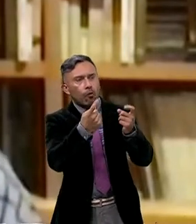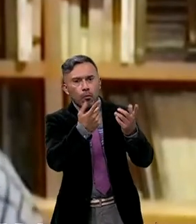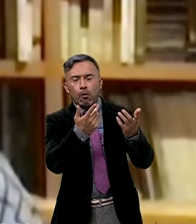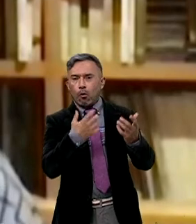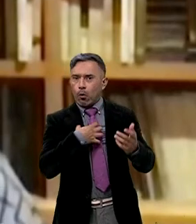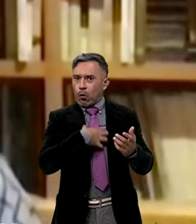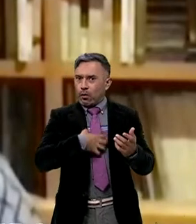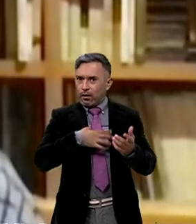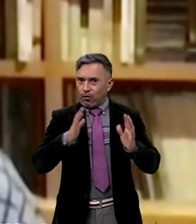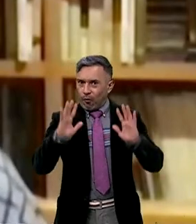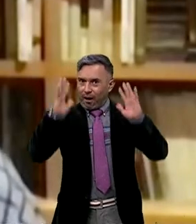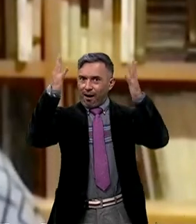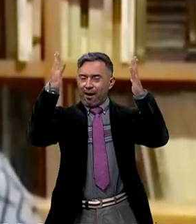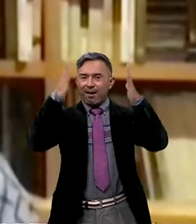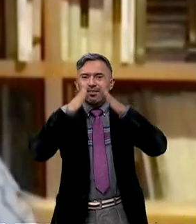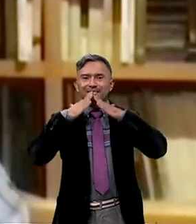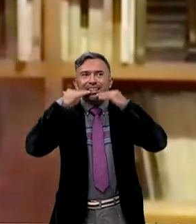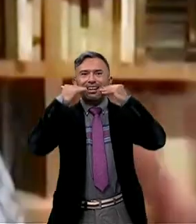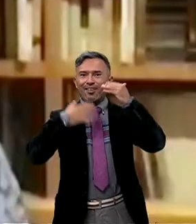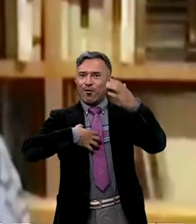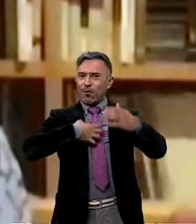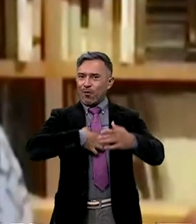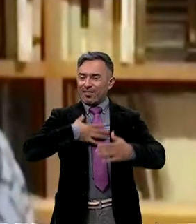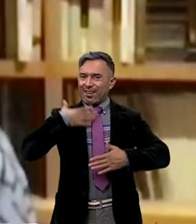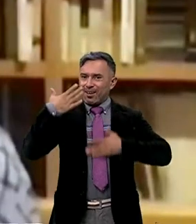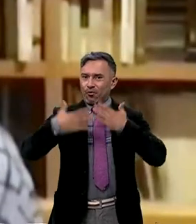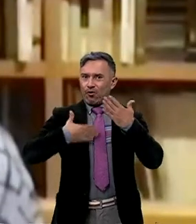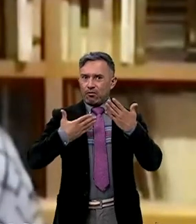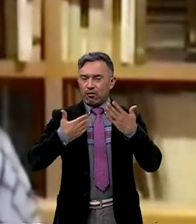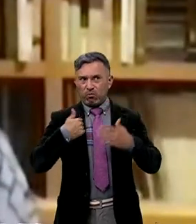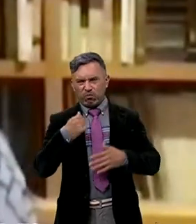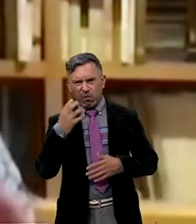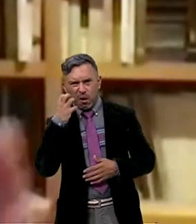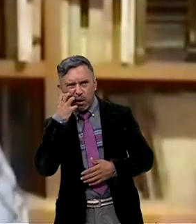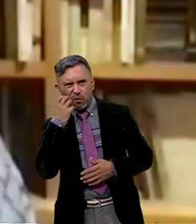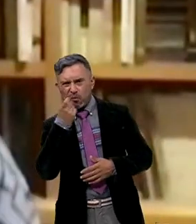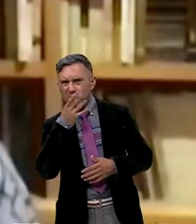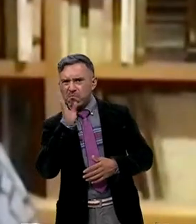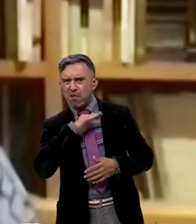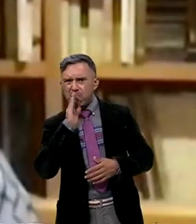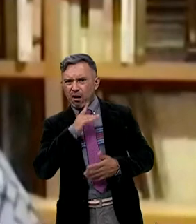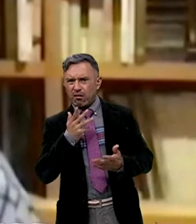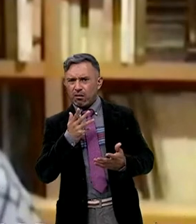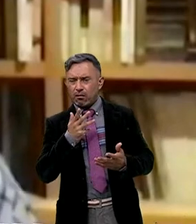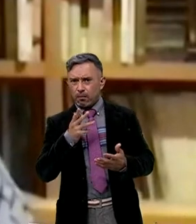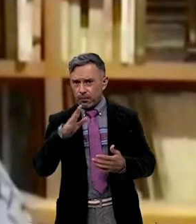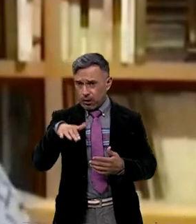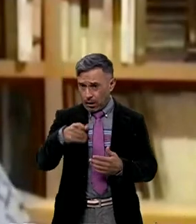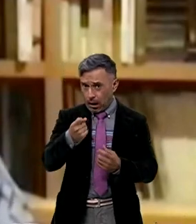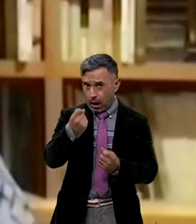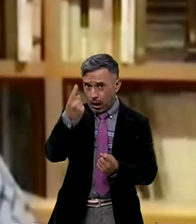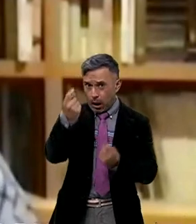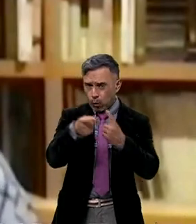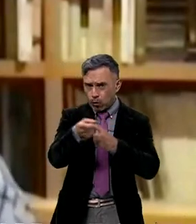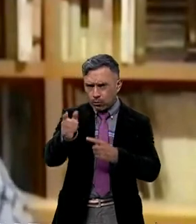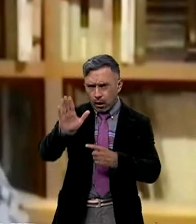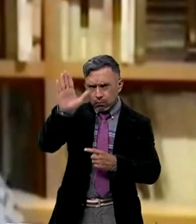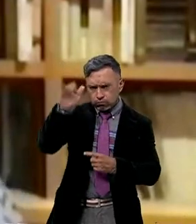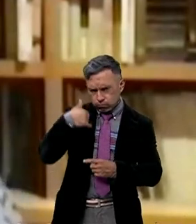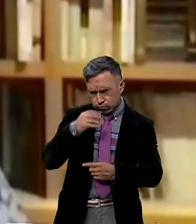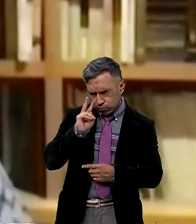alegría no amargura y lo que veo en el ambiente en las intervenciones de algunos pues es